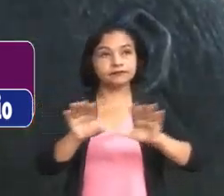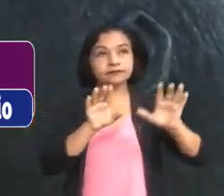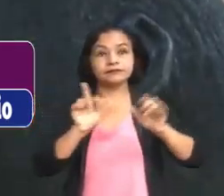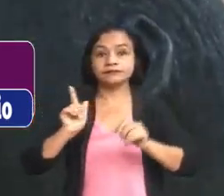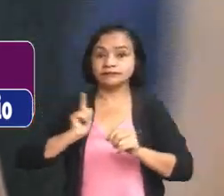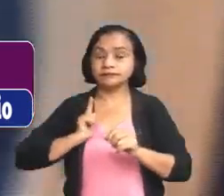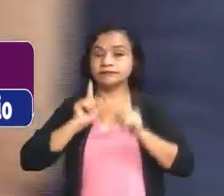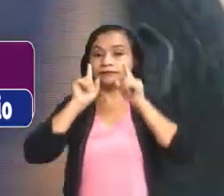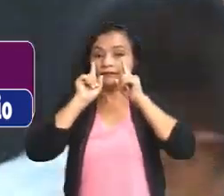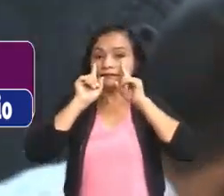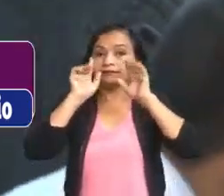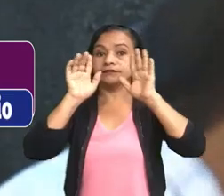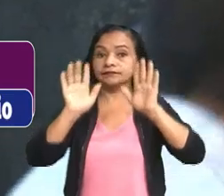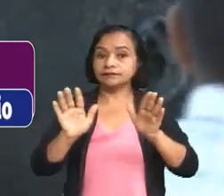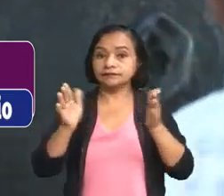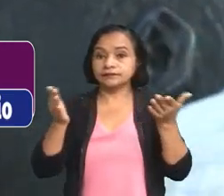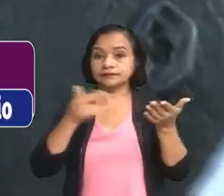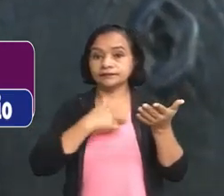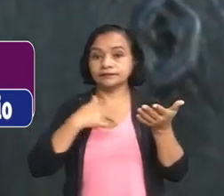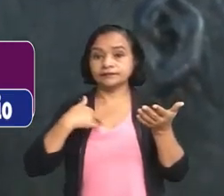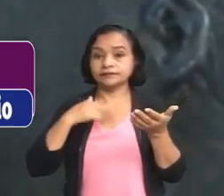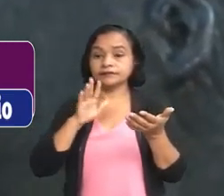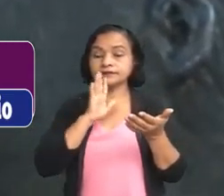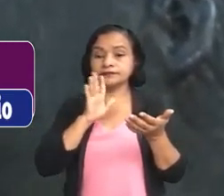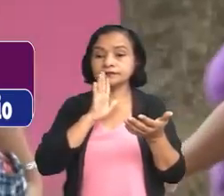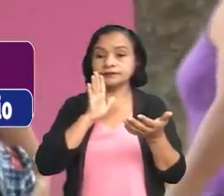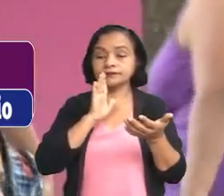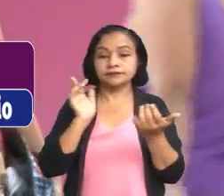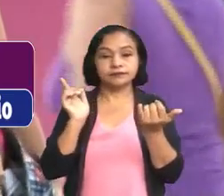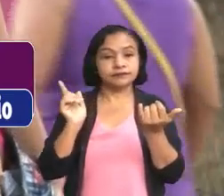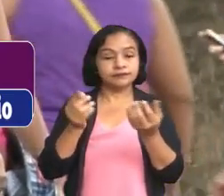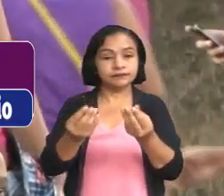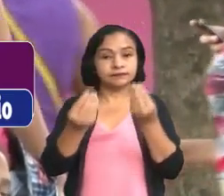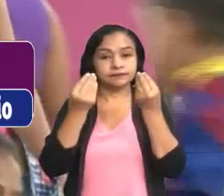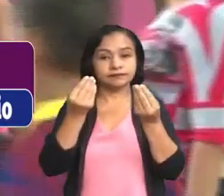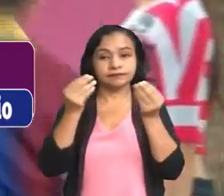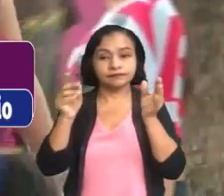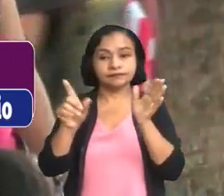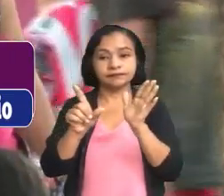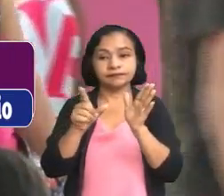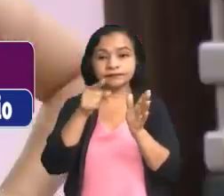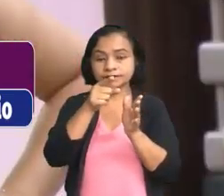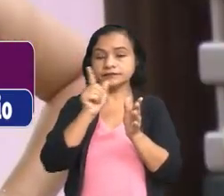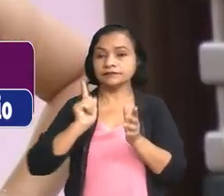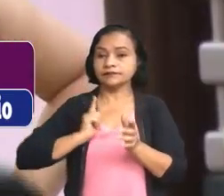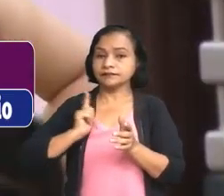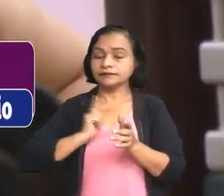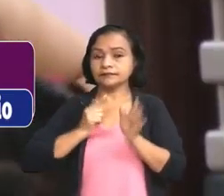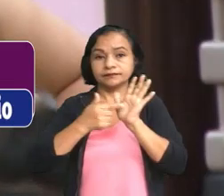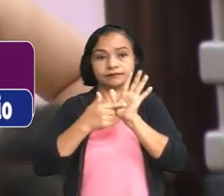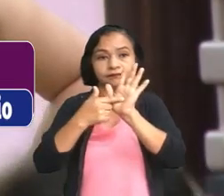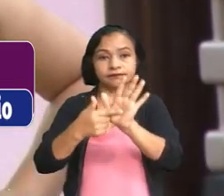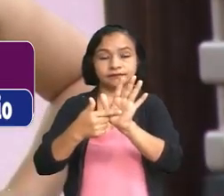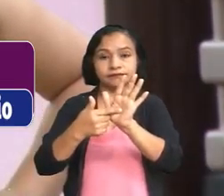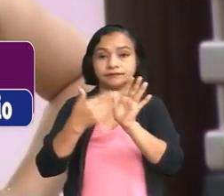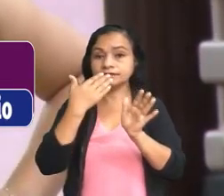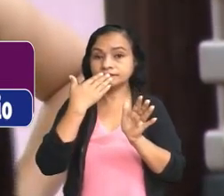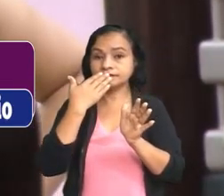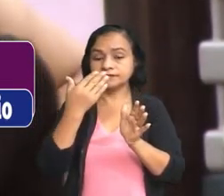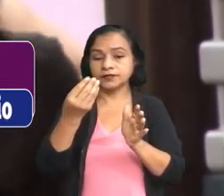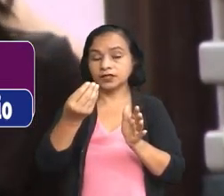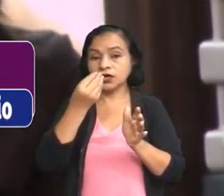ser preventivas, y a eso se debe que hay también una cantidad de políticas. Si tenemos, por ejemplo, una buena